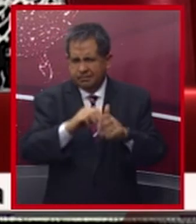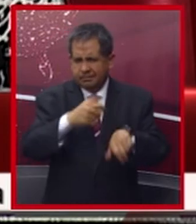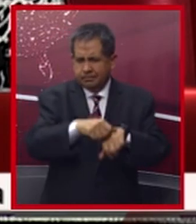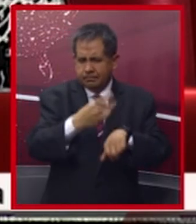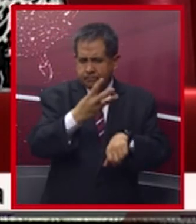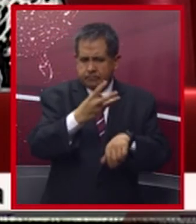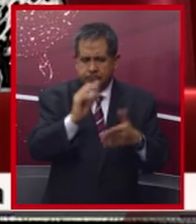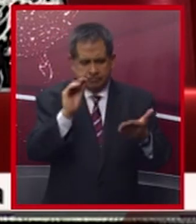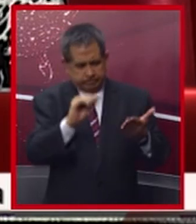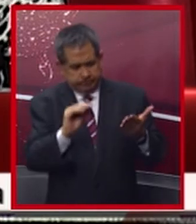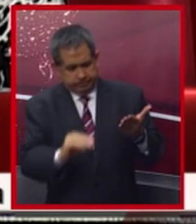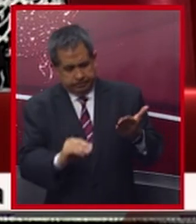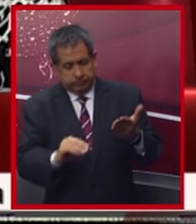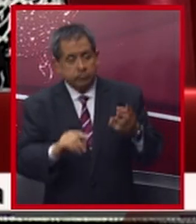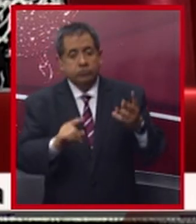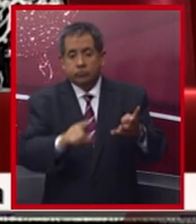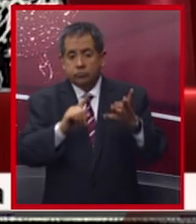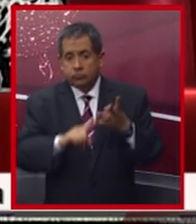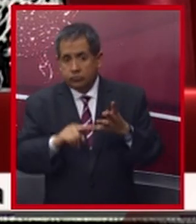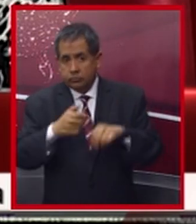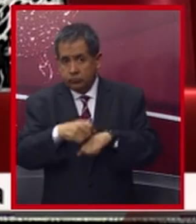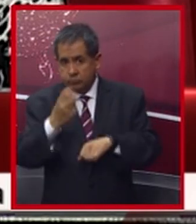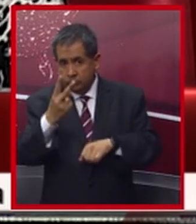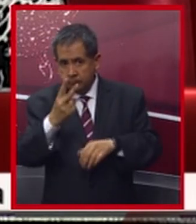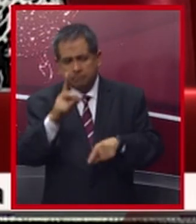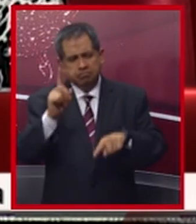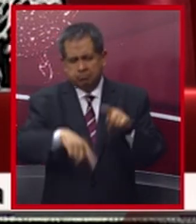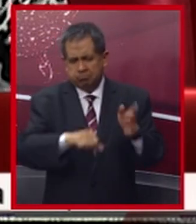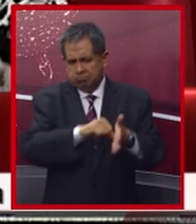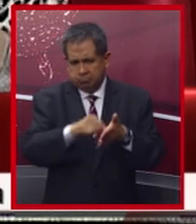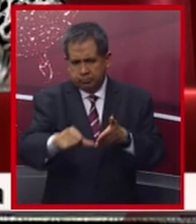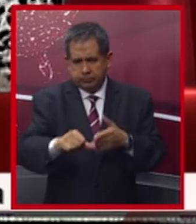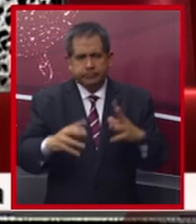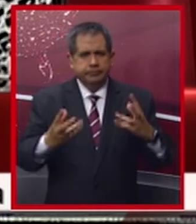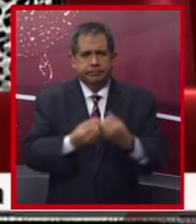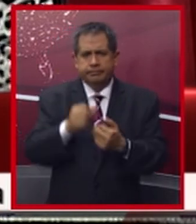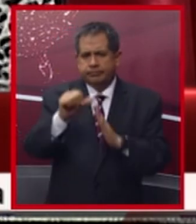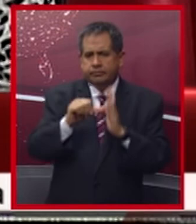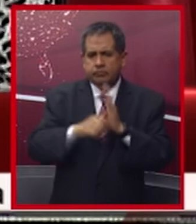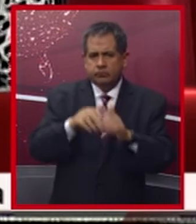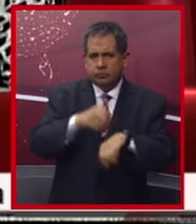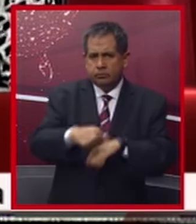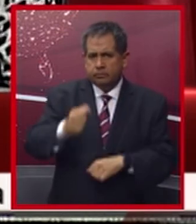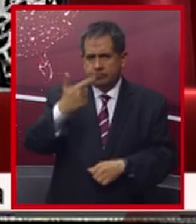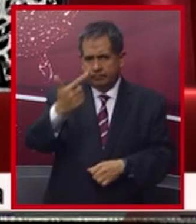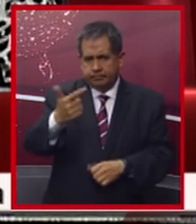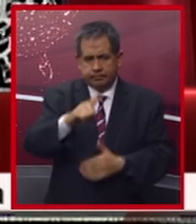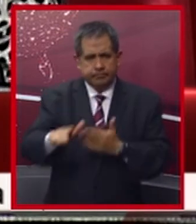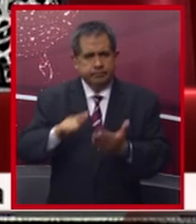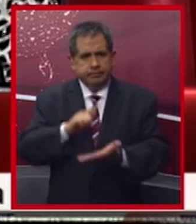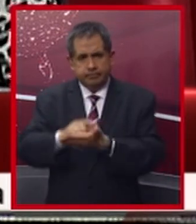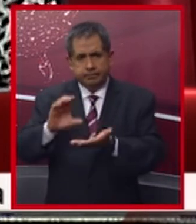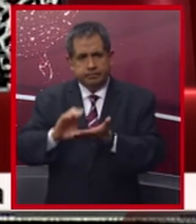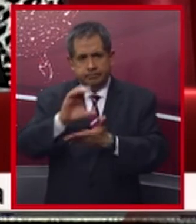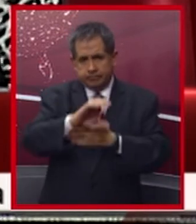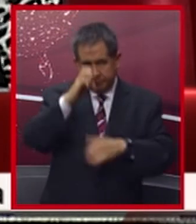tercera y se deroga la fracción segunda del artículo 7 de la Ley de Inversión